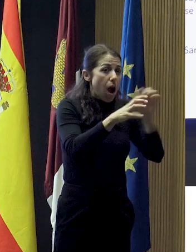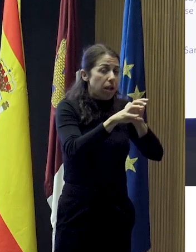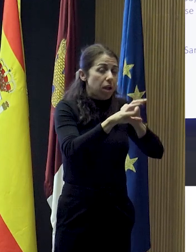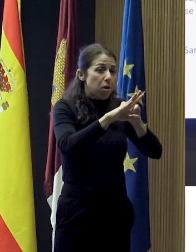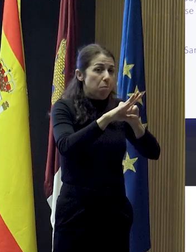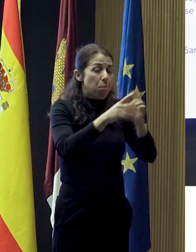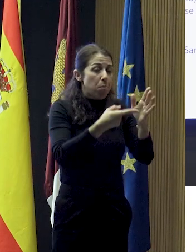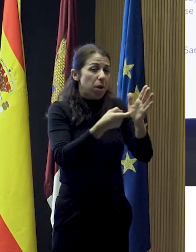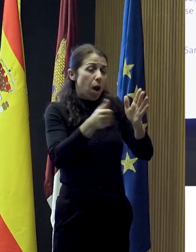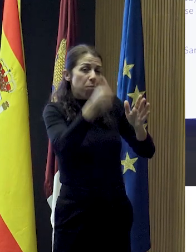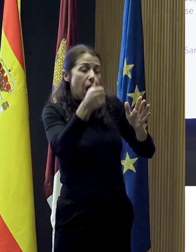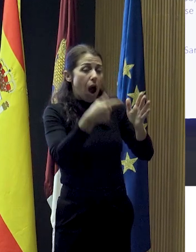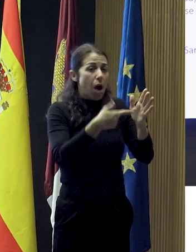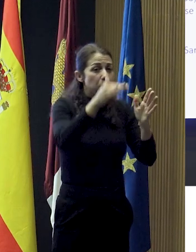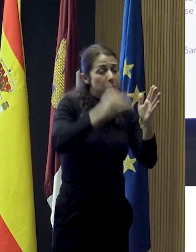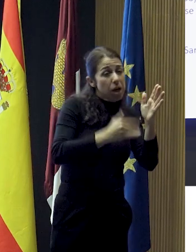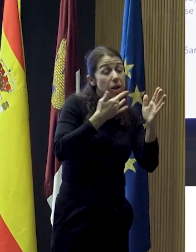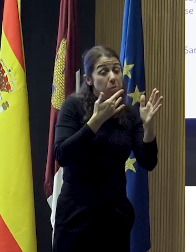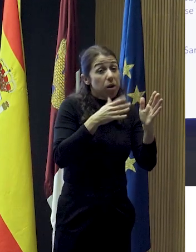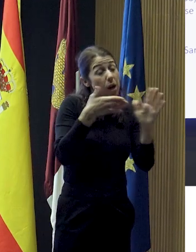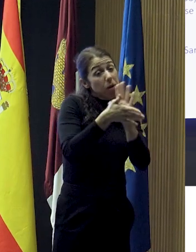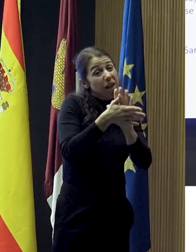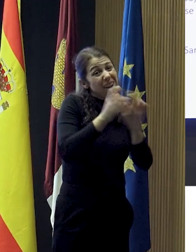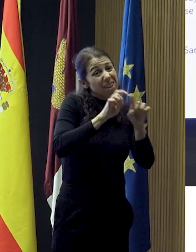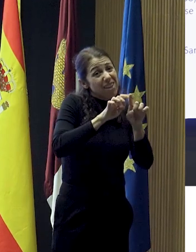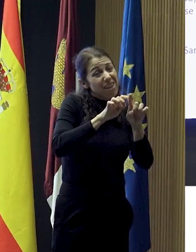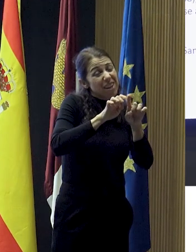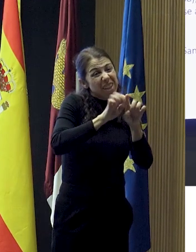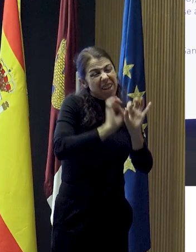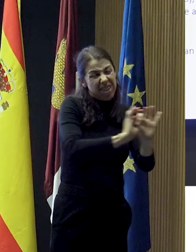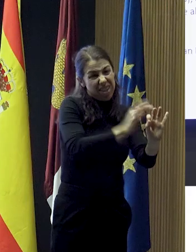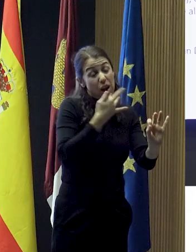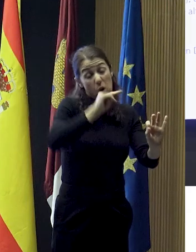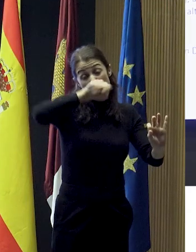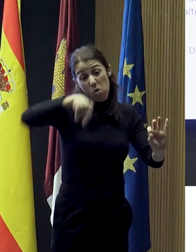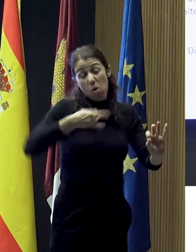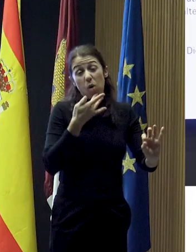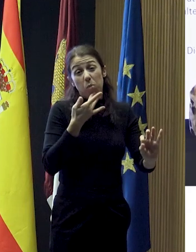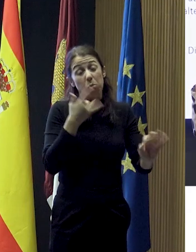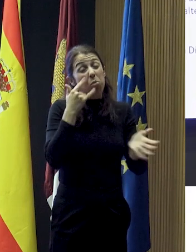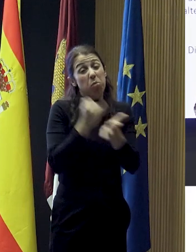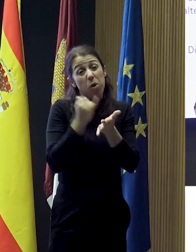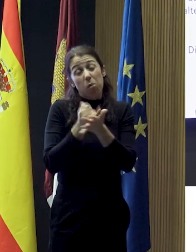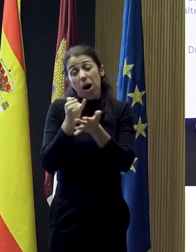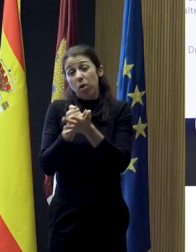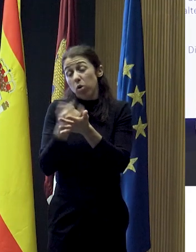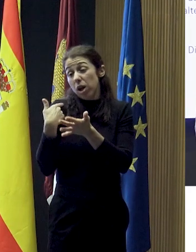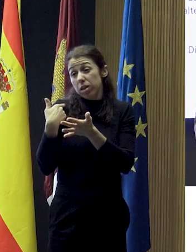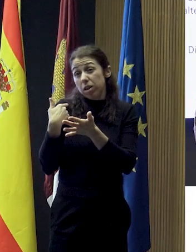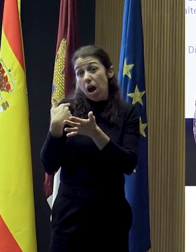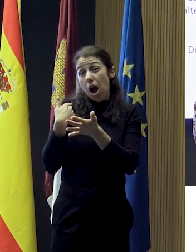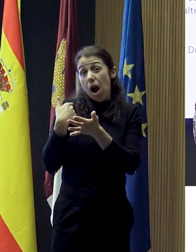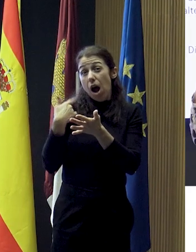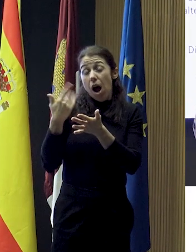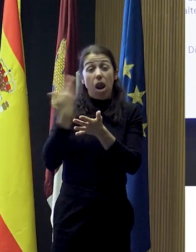más a unas regiones u otras. Y eso podría explicar estos síntomas. Lo que vino después fueron ensayos que replicaban estas